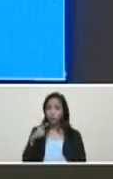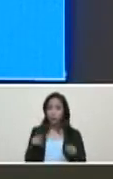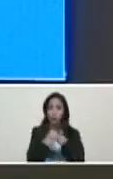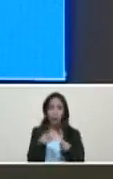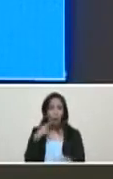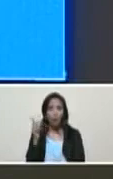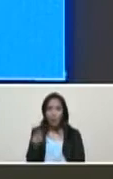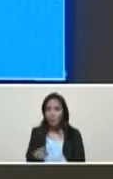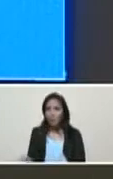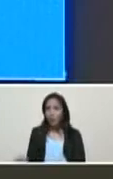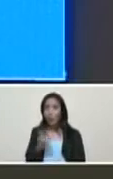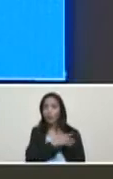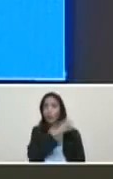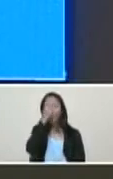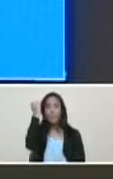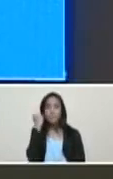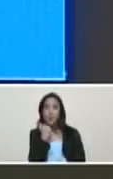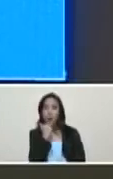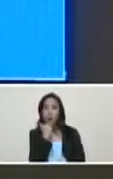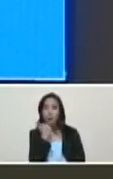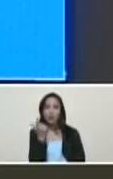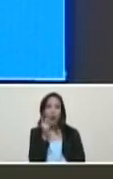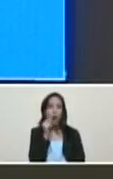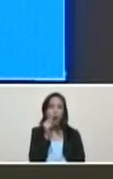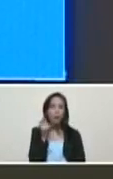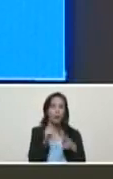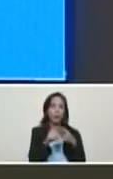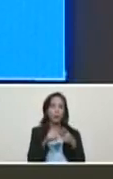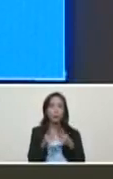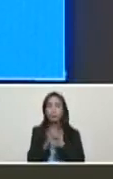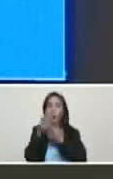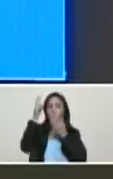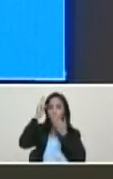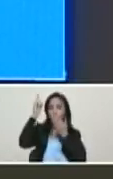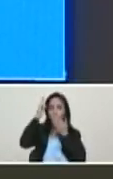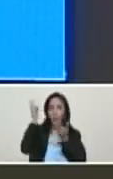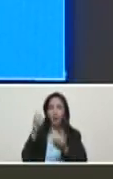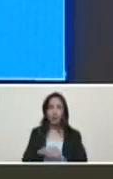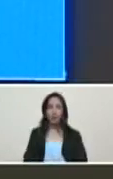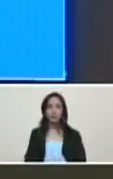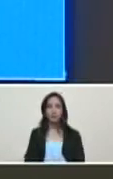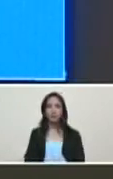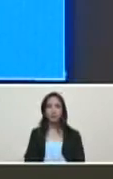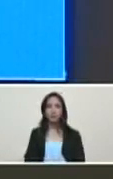la vida de nuestro Miranda, de nuestros pueblos indígenas de Guaycaipuro,